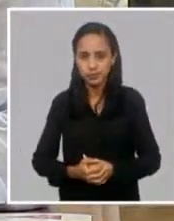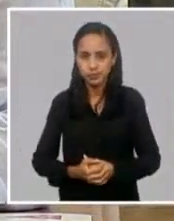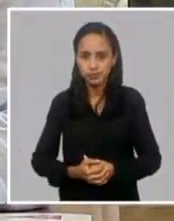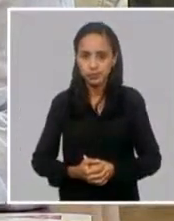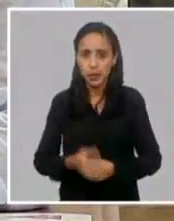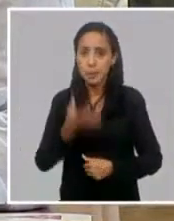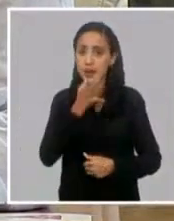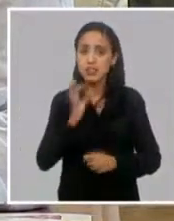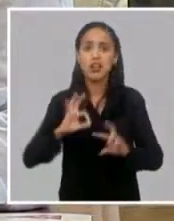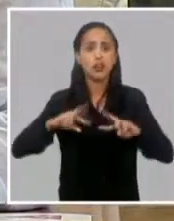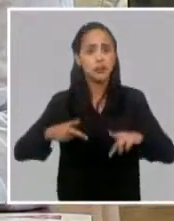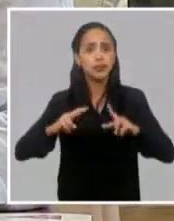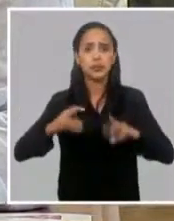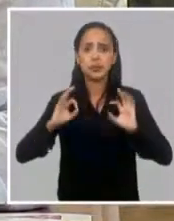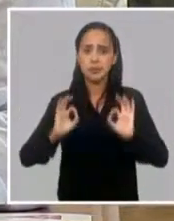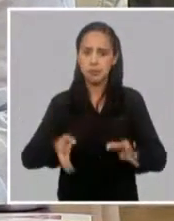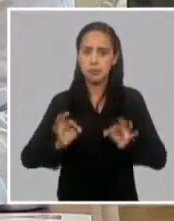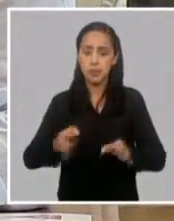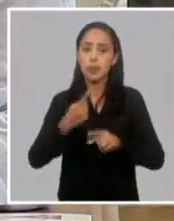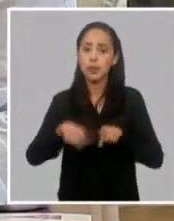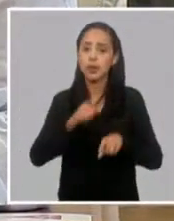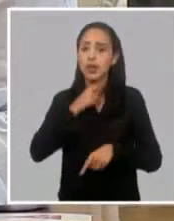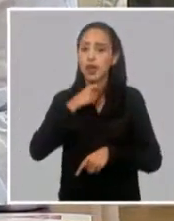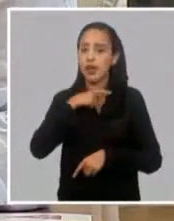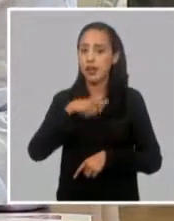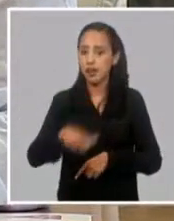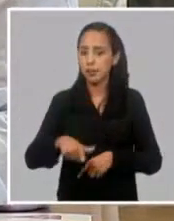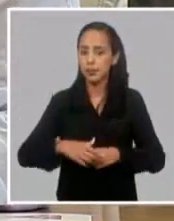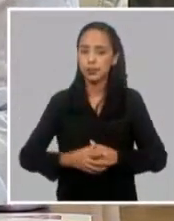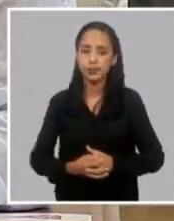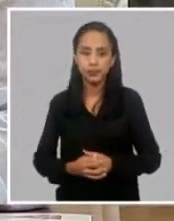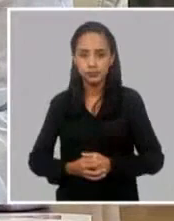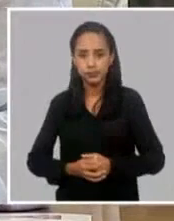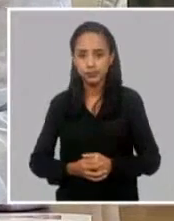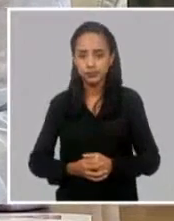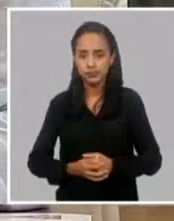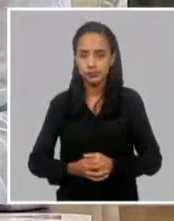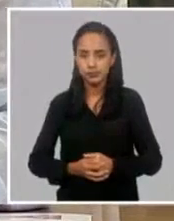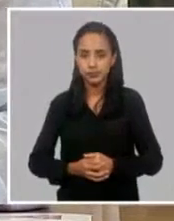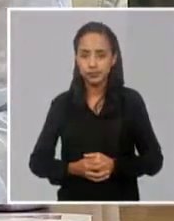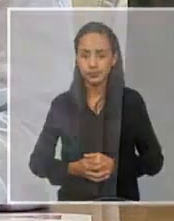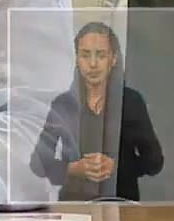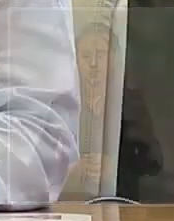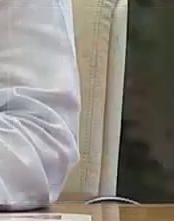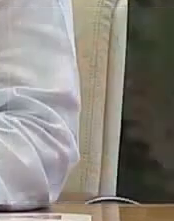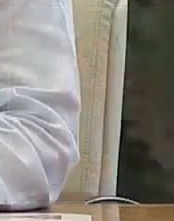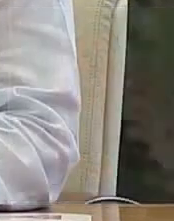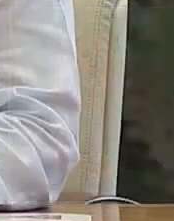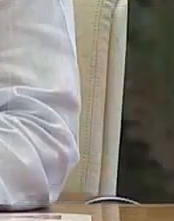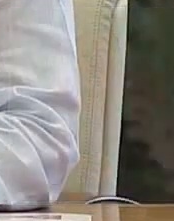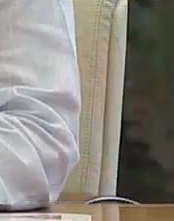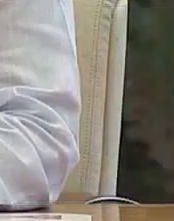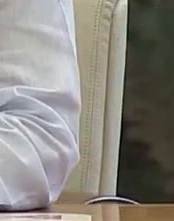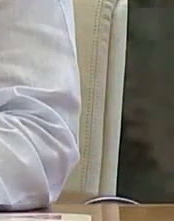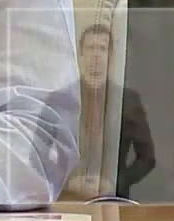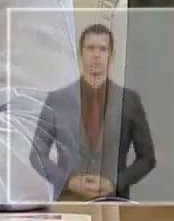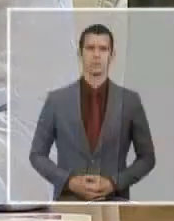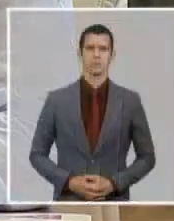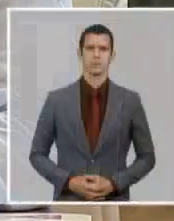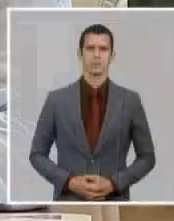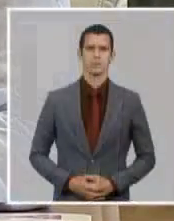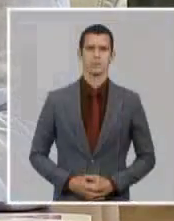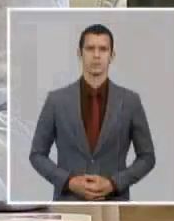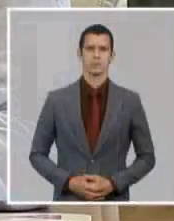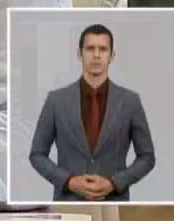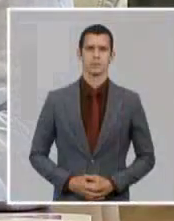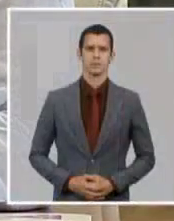mismo, pero sobre todo quise ejemplificar con cosas que son muy cercanas a la vida de todos.